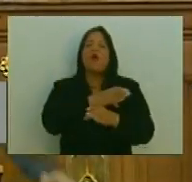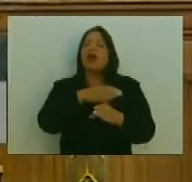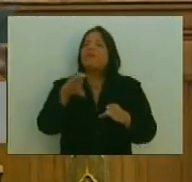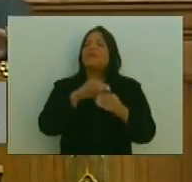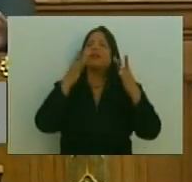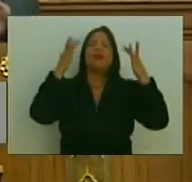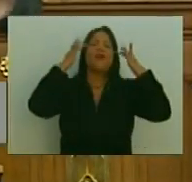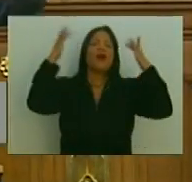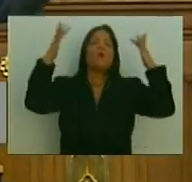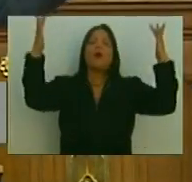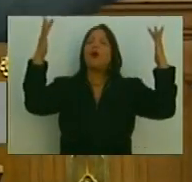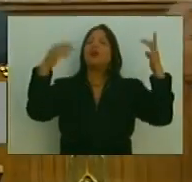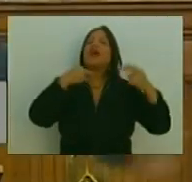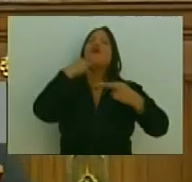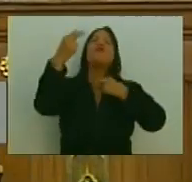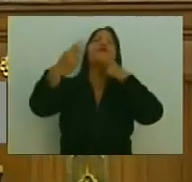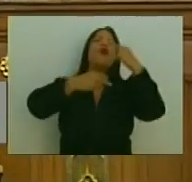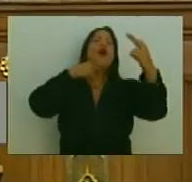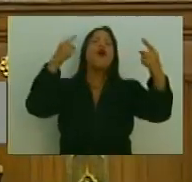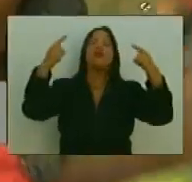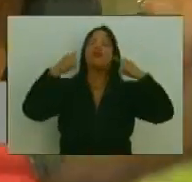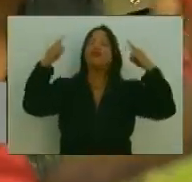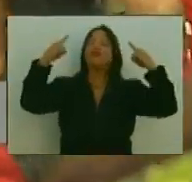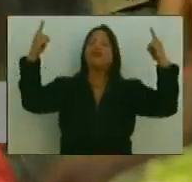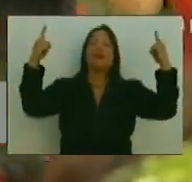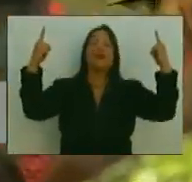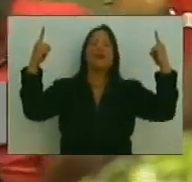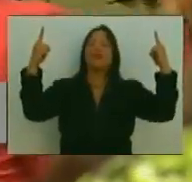que se escuche tu voz.